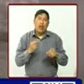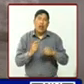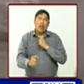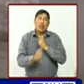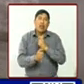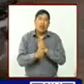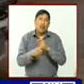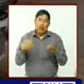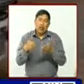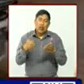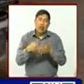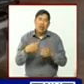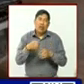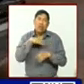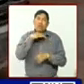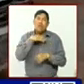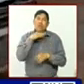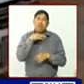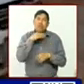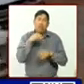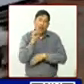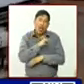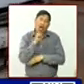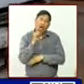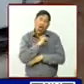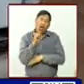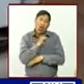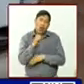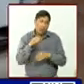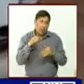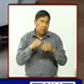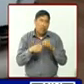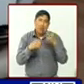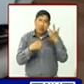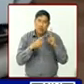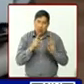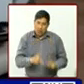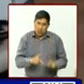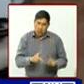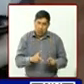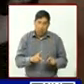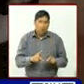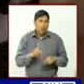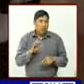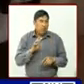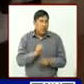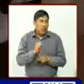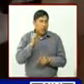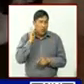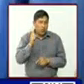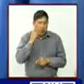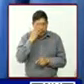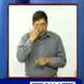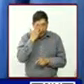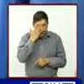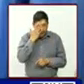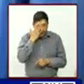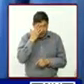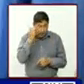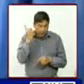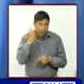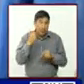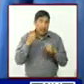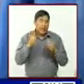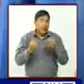basurero. Dicho motorizado se encontraba en el interior 3 personas. Encontramos a uno de los ocupantes